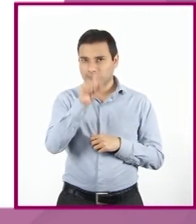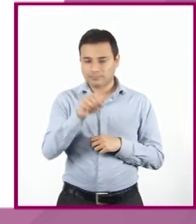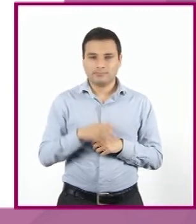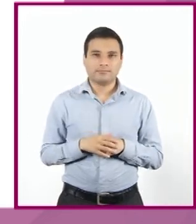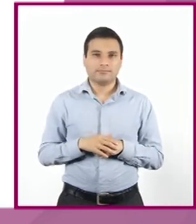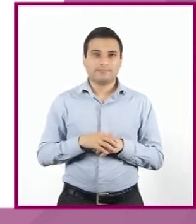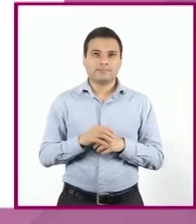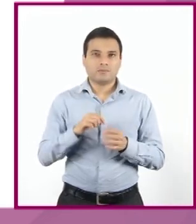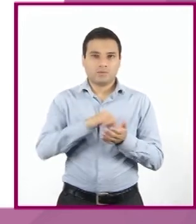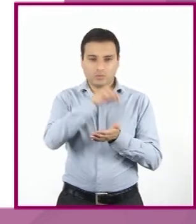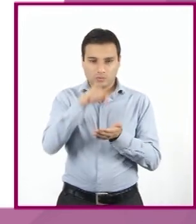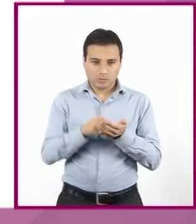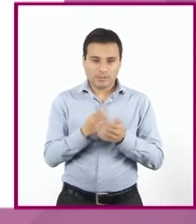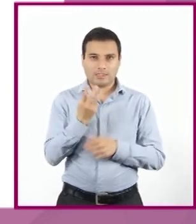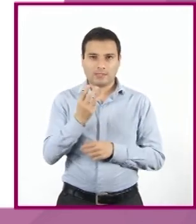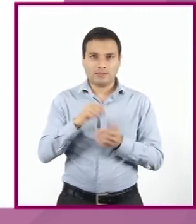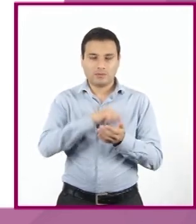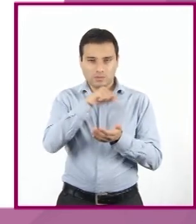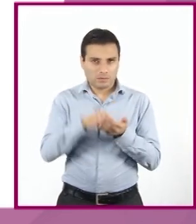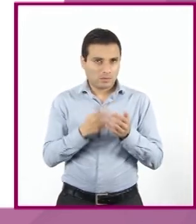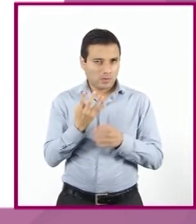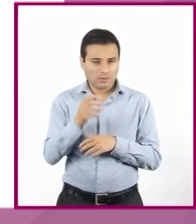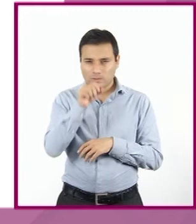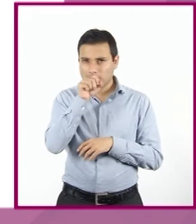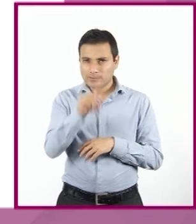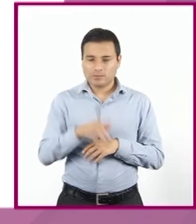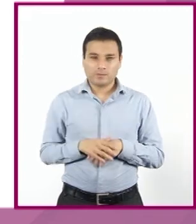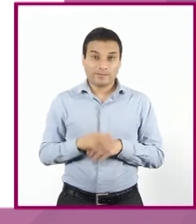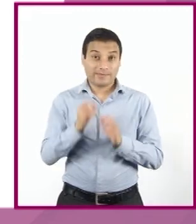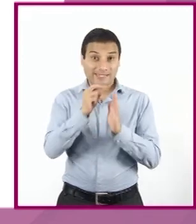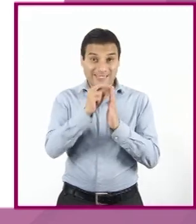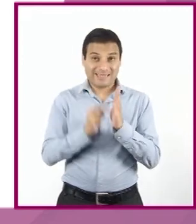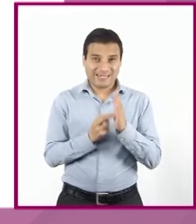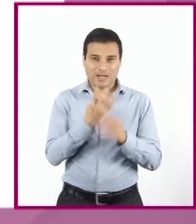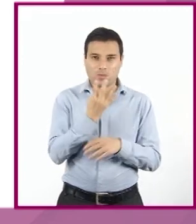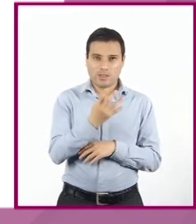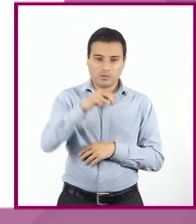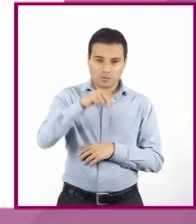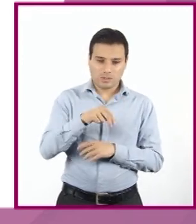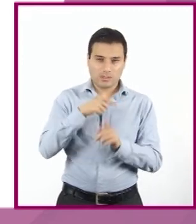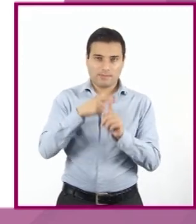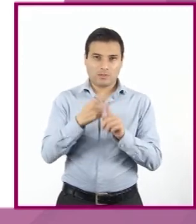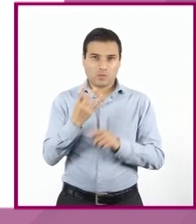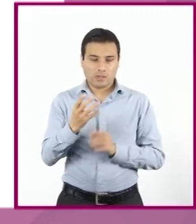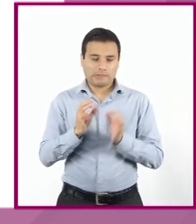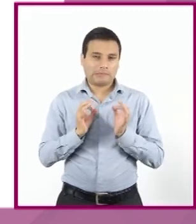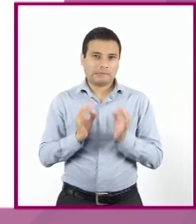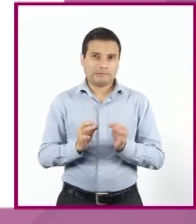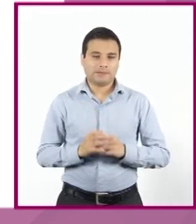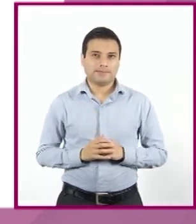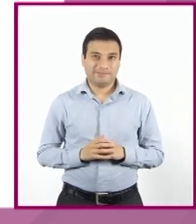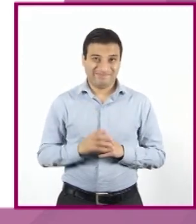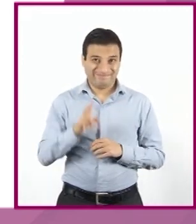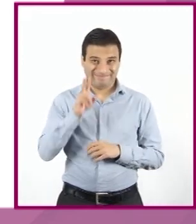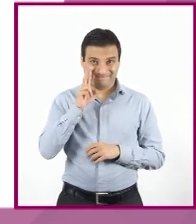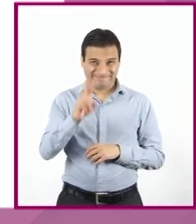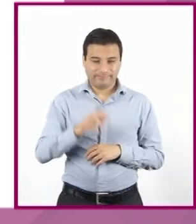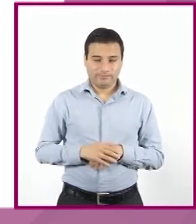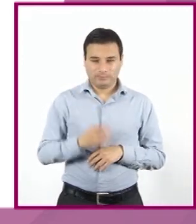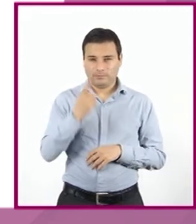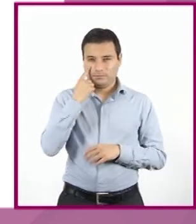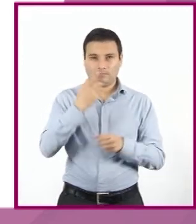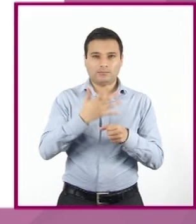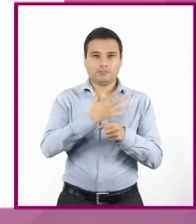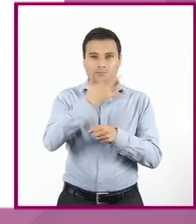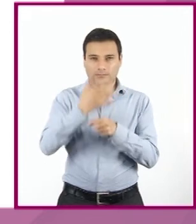4. Sabiendo que la regla general 4n más 4 es correcta, encontremos la quinta